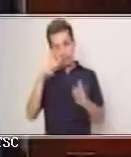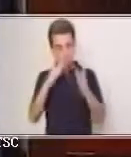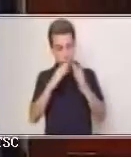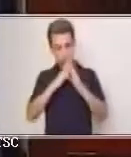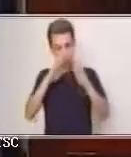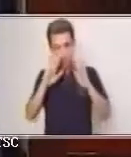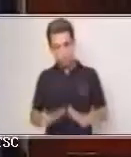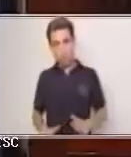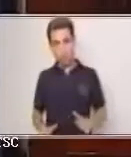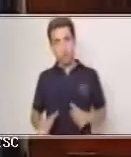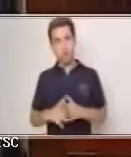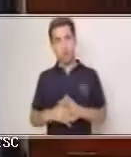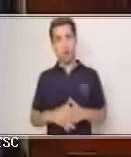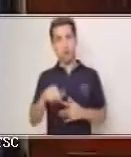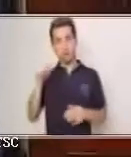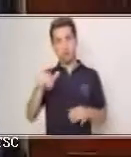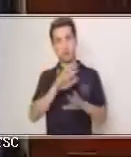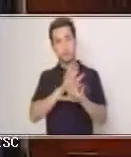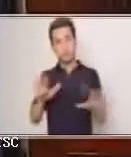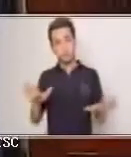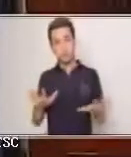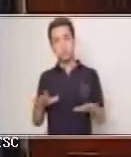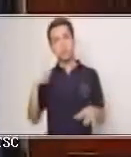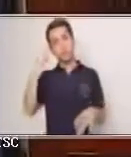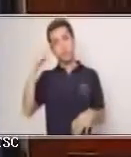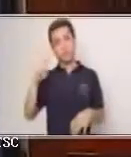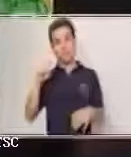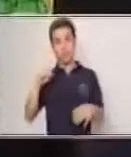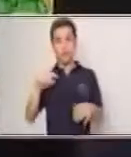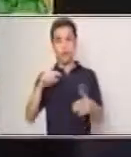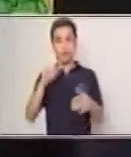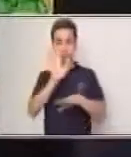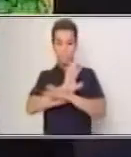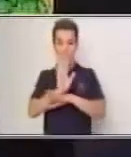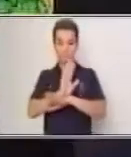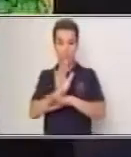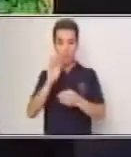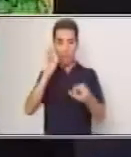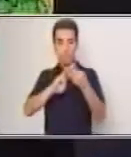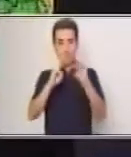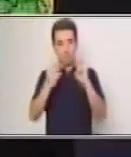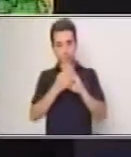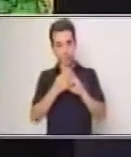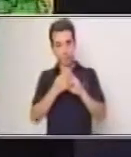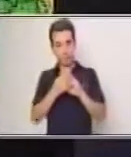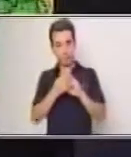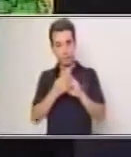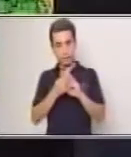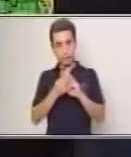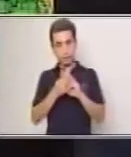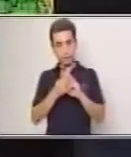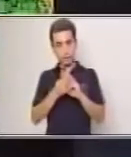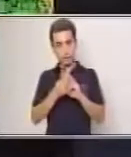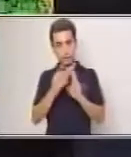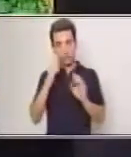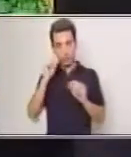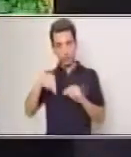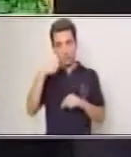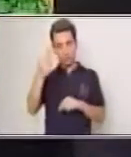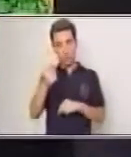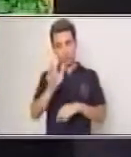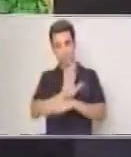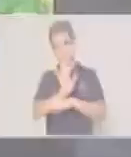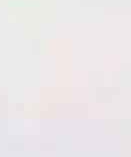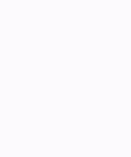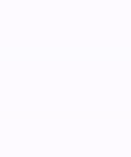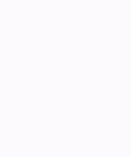casa. Esto ha sido el programa de matemáticas. Hasta la próxima.